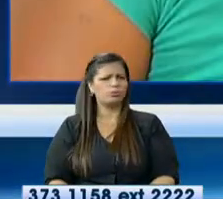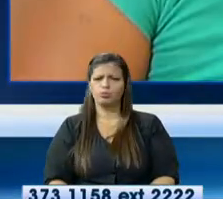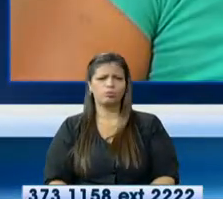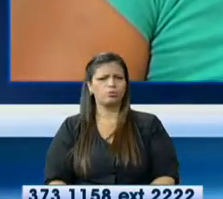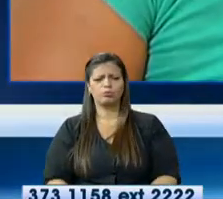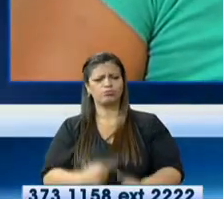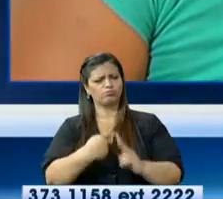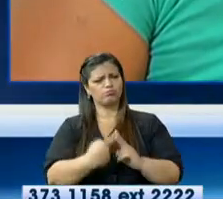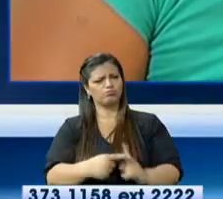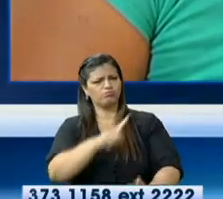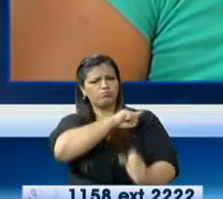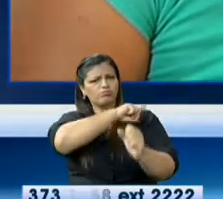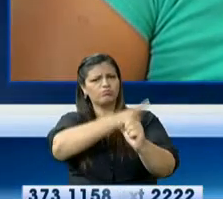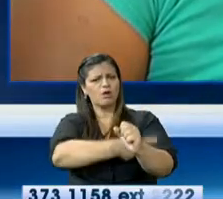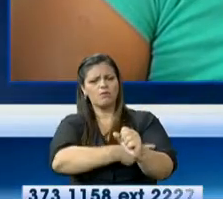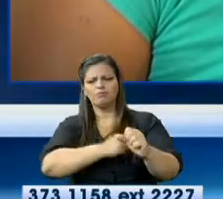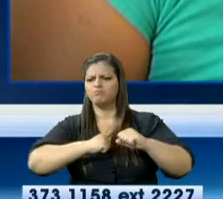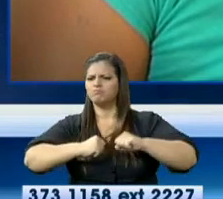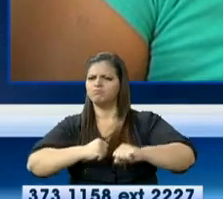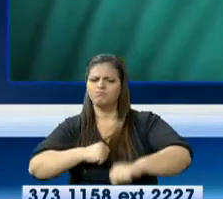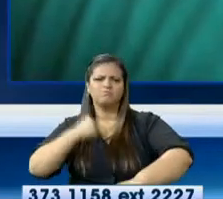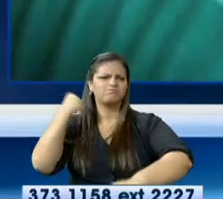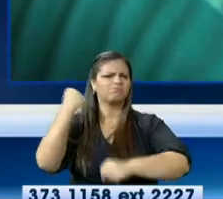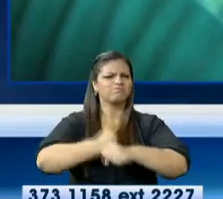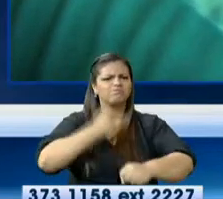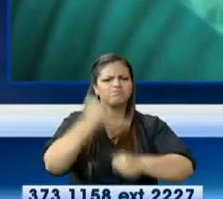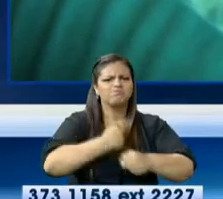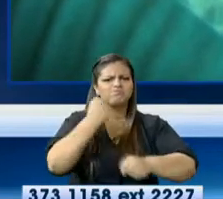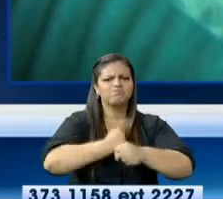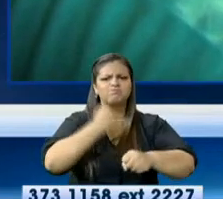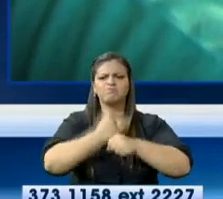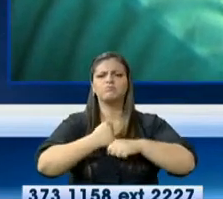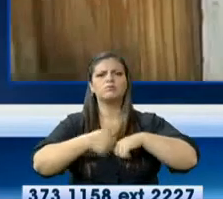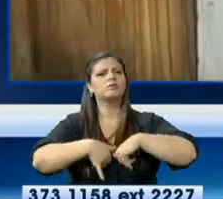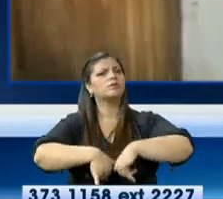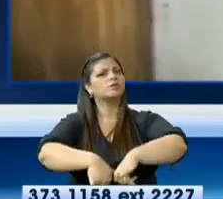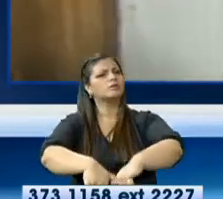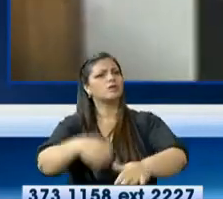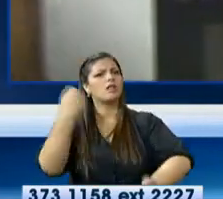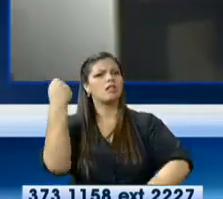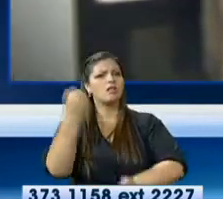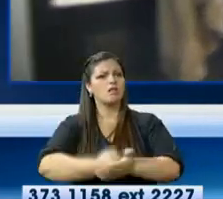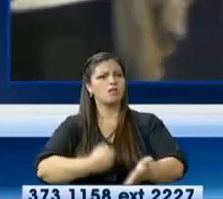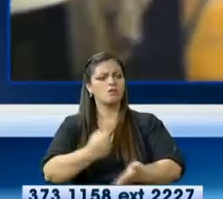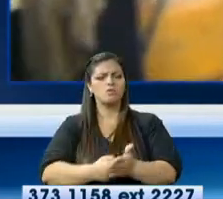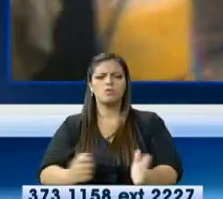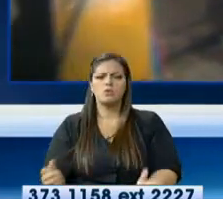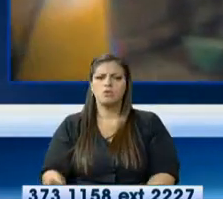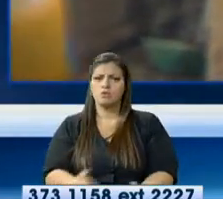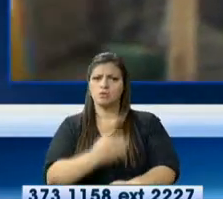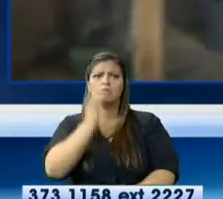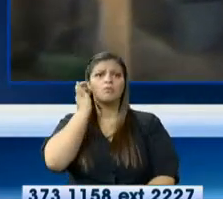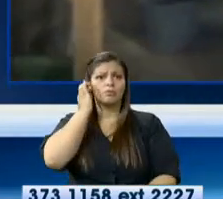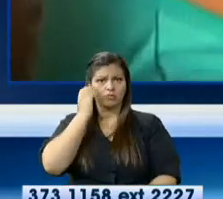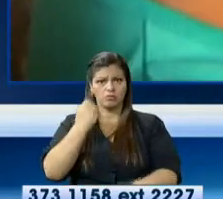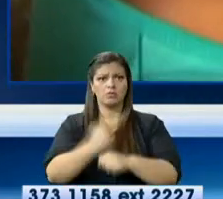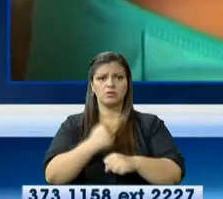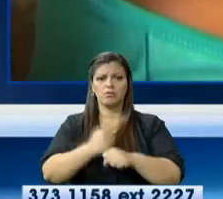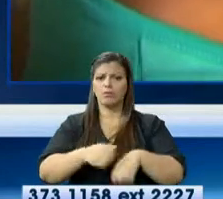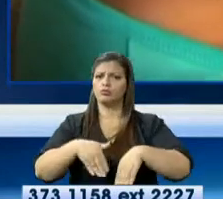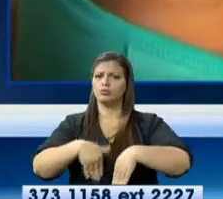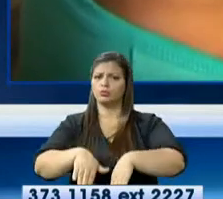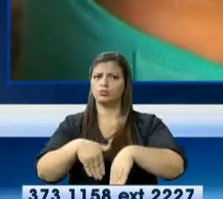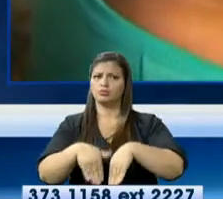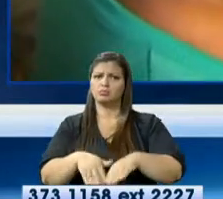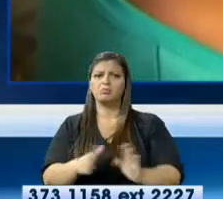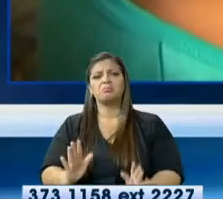esa fuerza para caerse y para levantarse con más ahínco que nunca. Miren, ella cose. Así que, ¿qué tal si